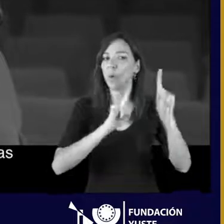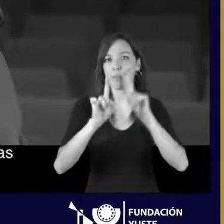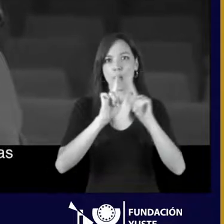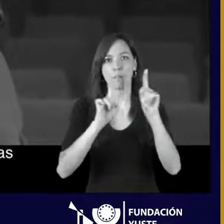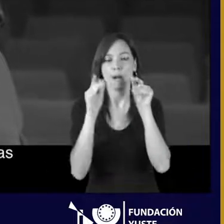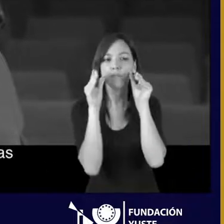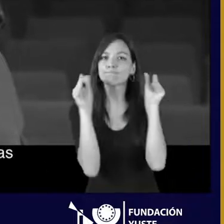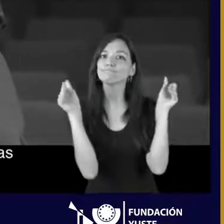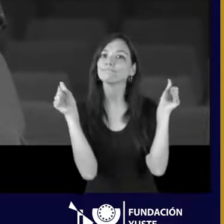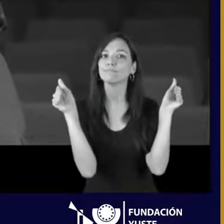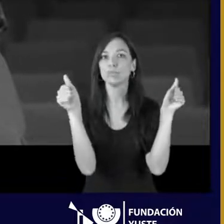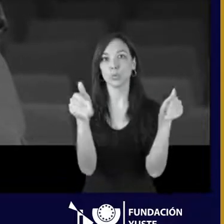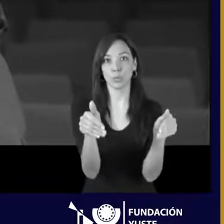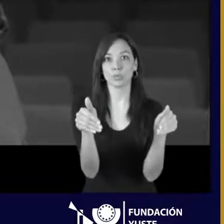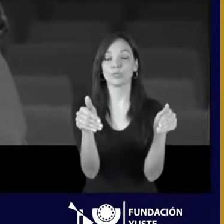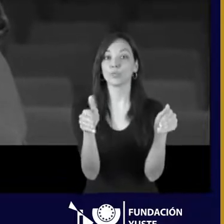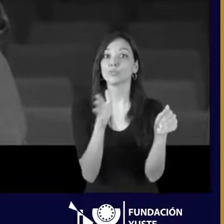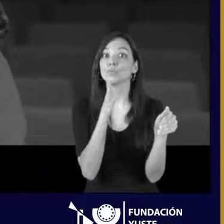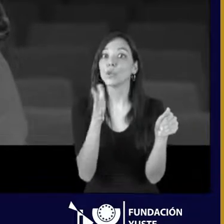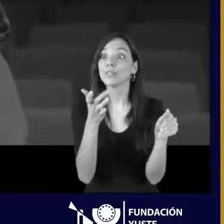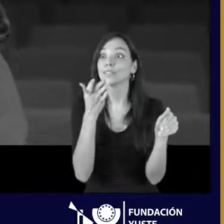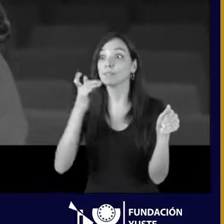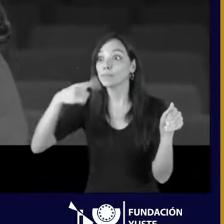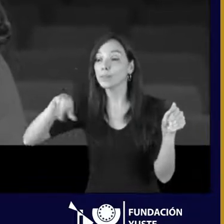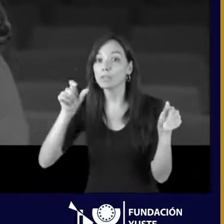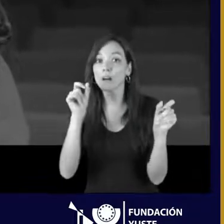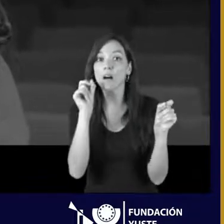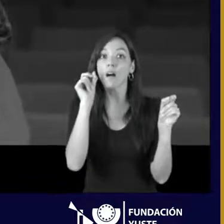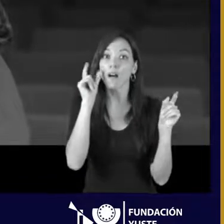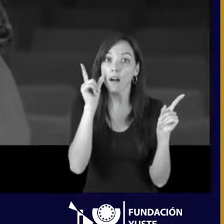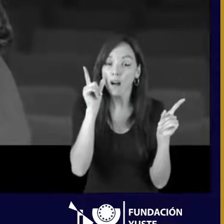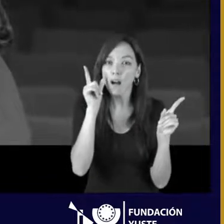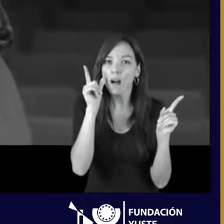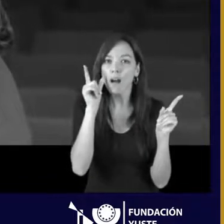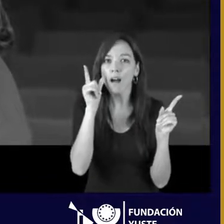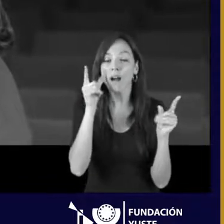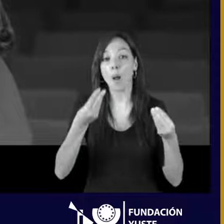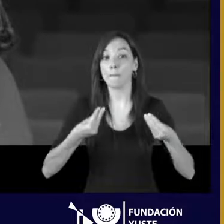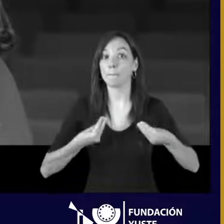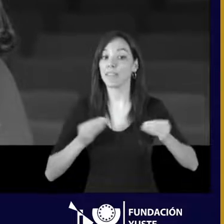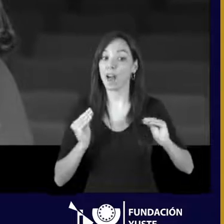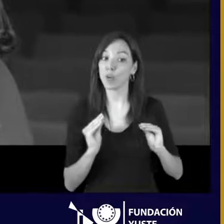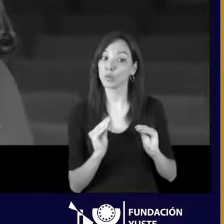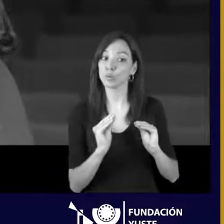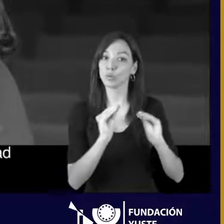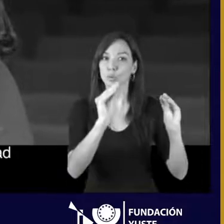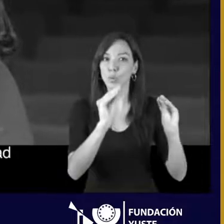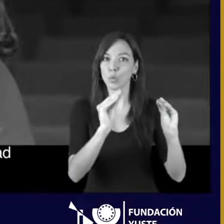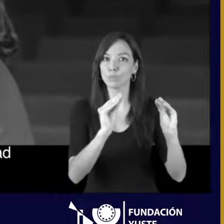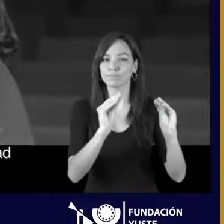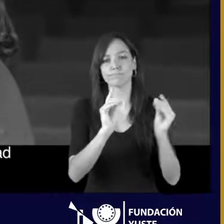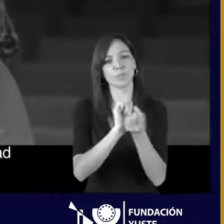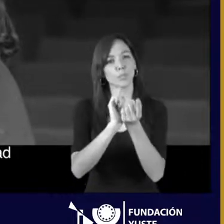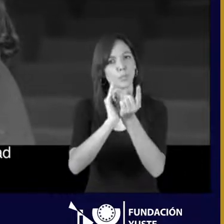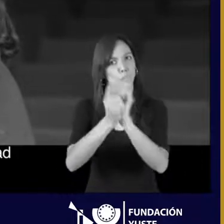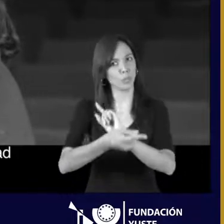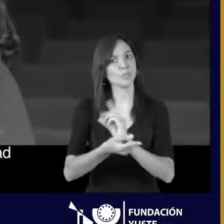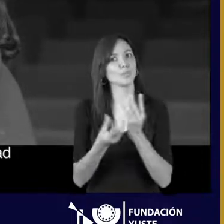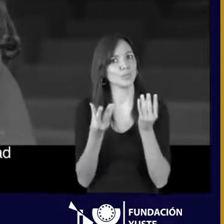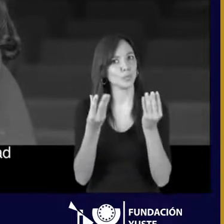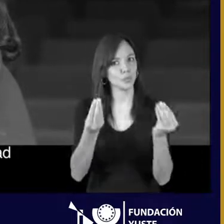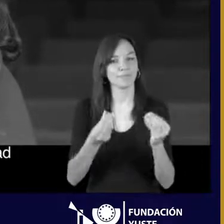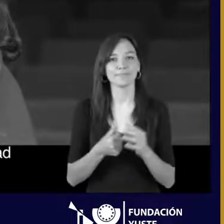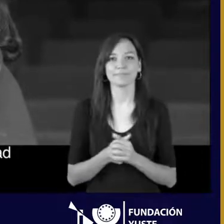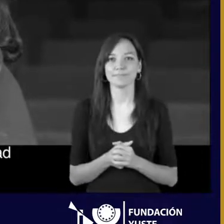person con discapacidad porque tien en cuenta muchas la vida de la person con